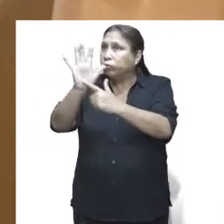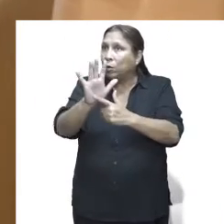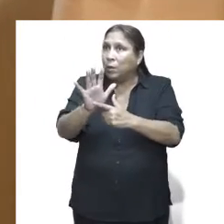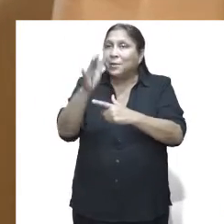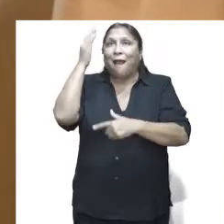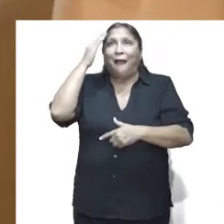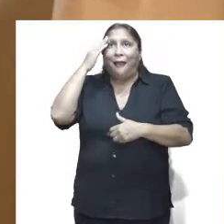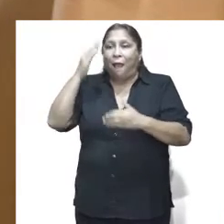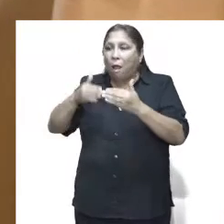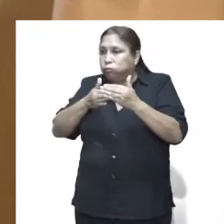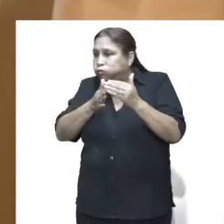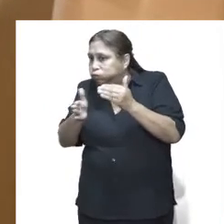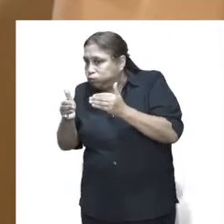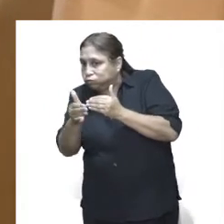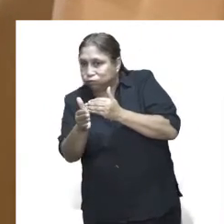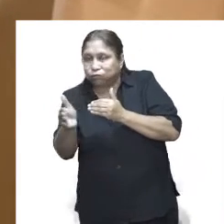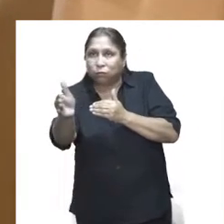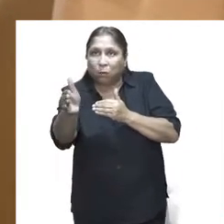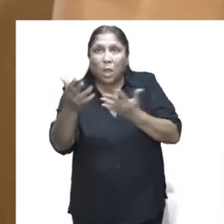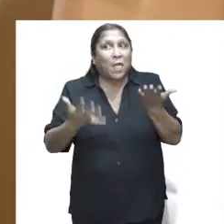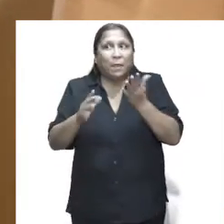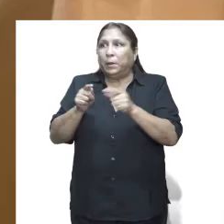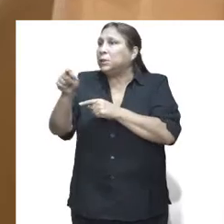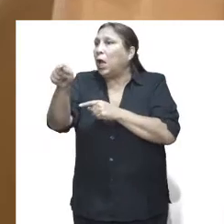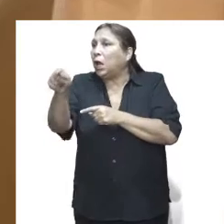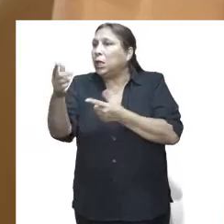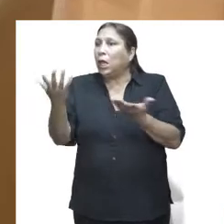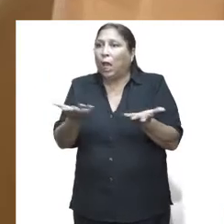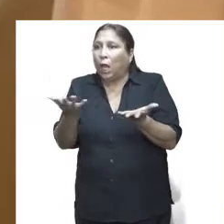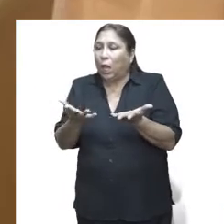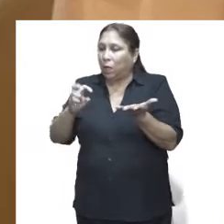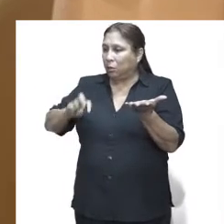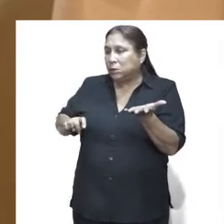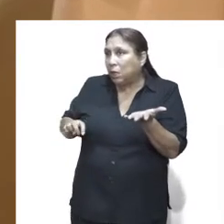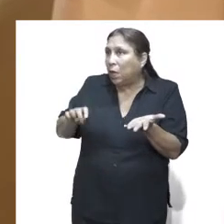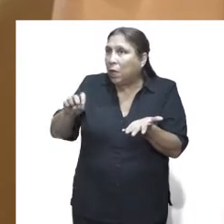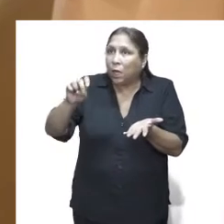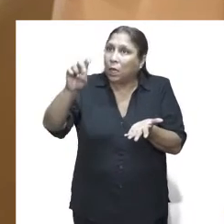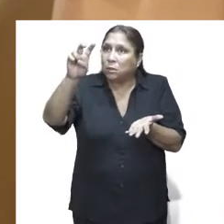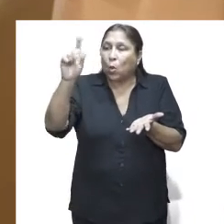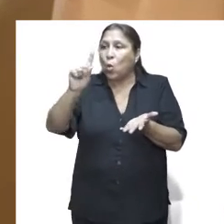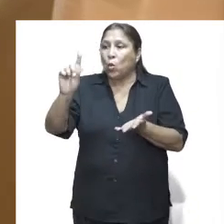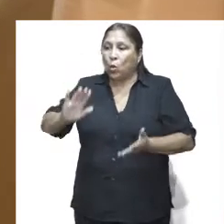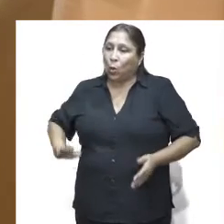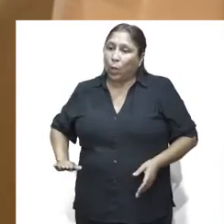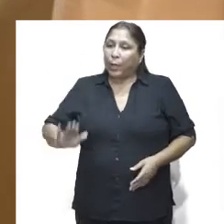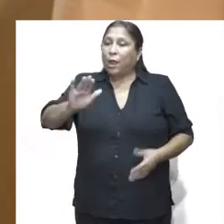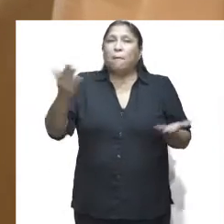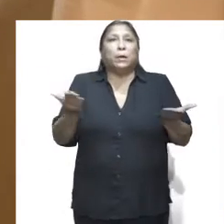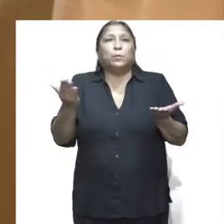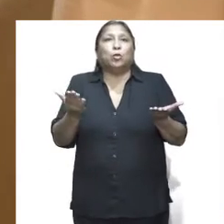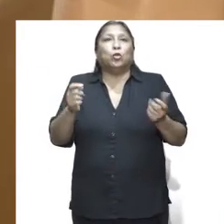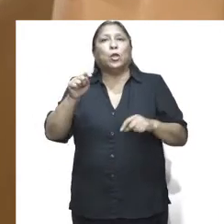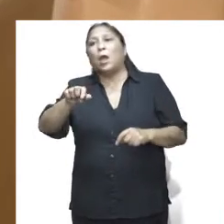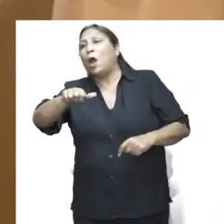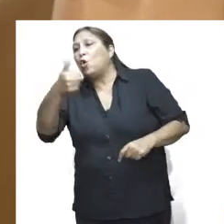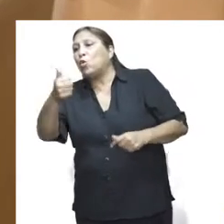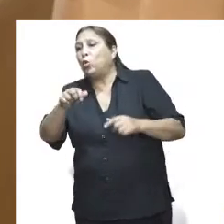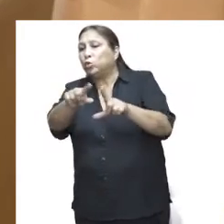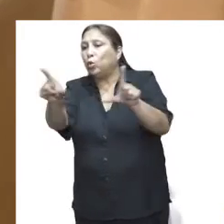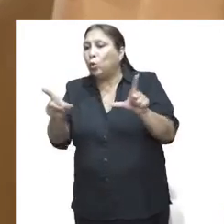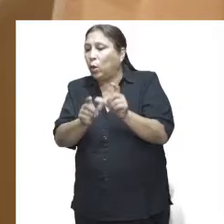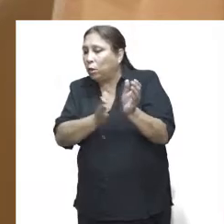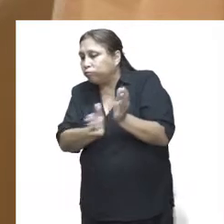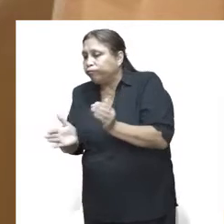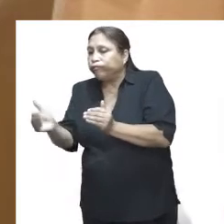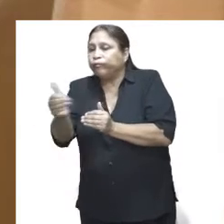advierta que si bien tal vez por ahí hay escaleras, no hay rampas por donde ingresar, hay otra vía lateral, ¿no?, como